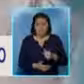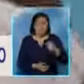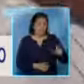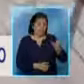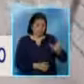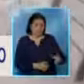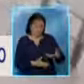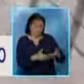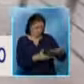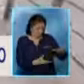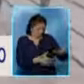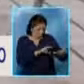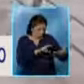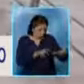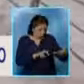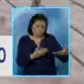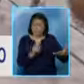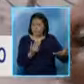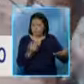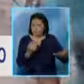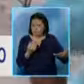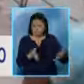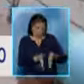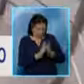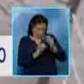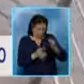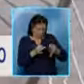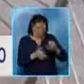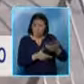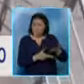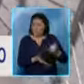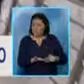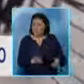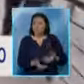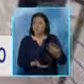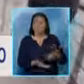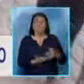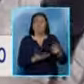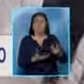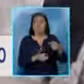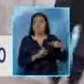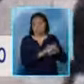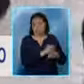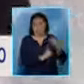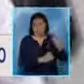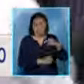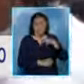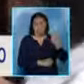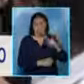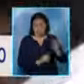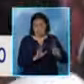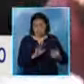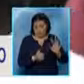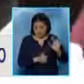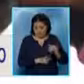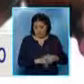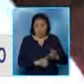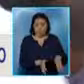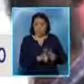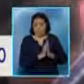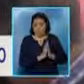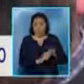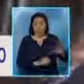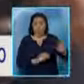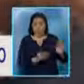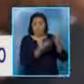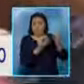varios antecedentes policiales, tiene una requisitoria vigente por el delito de tentativa de homicidio en noviembre del 2016, solicitado por